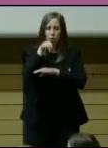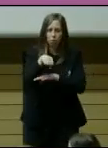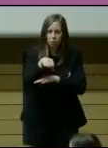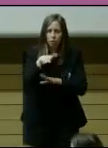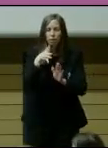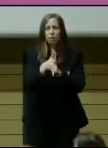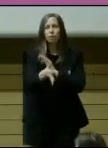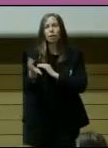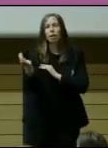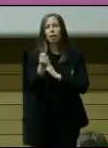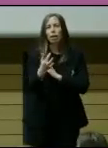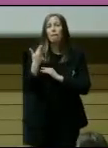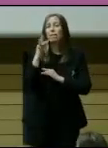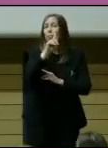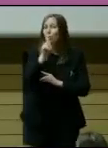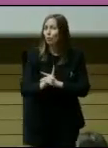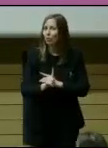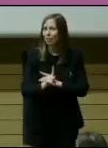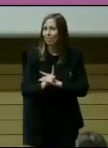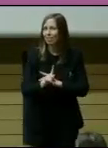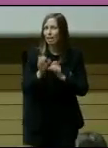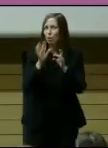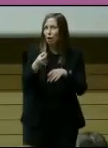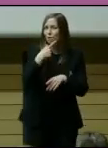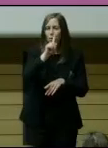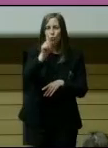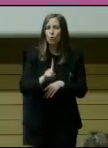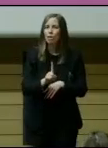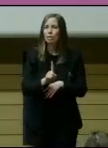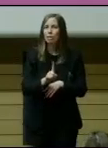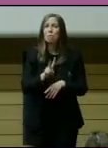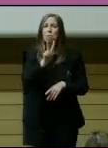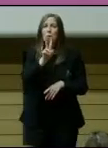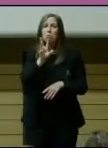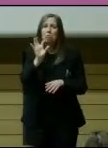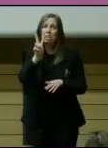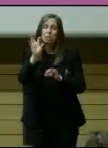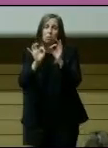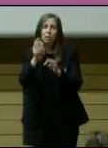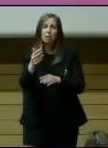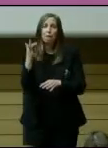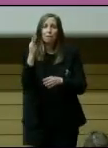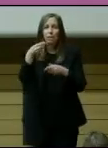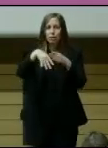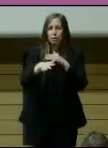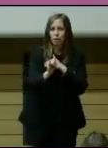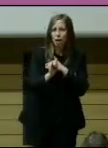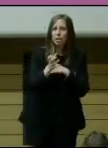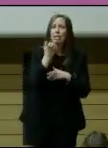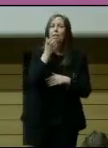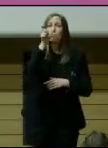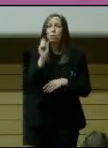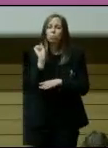tal, eso no es fentanilo con el fármaco. Eso bien justo, lleva un 2-3% de fentanilo. Y si la gente está doblada es